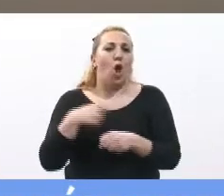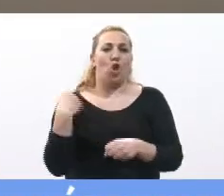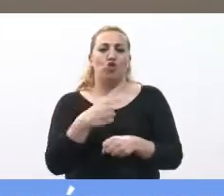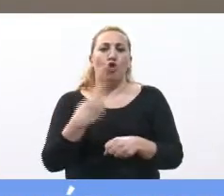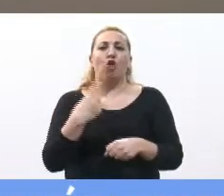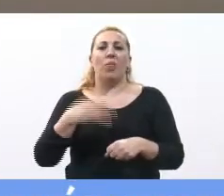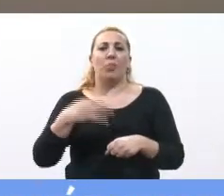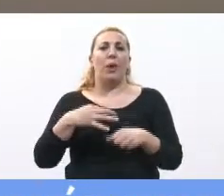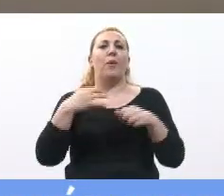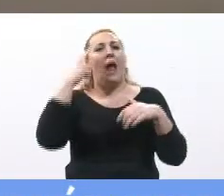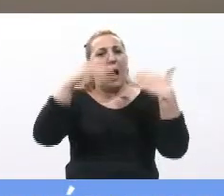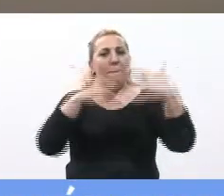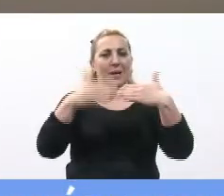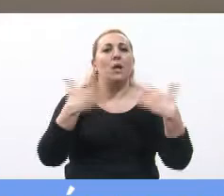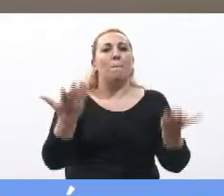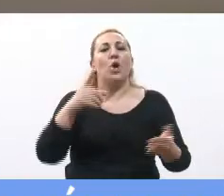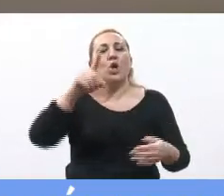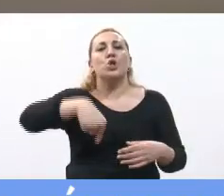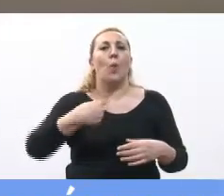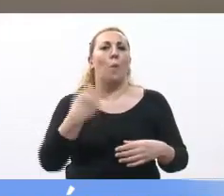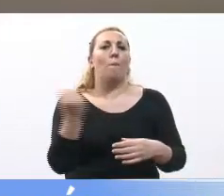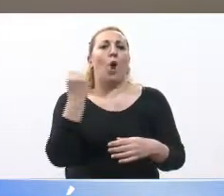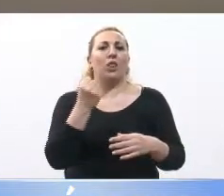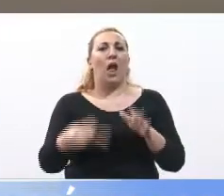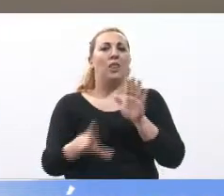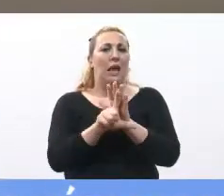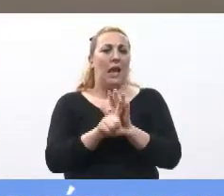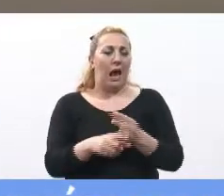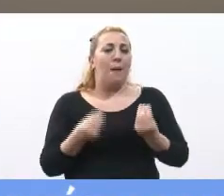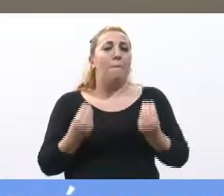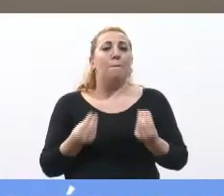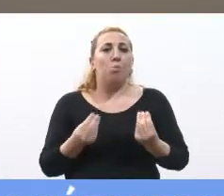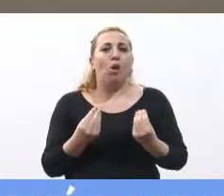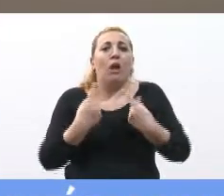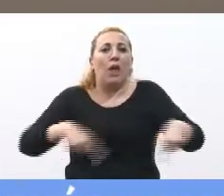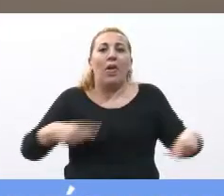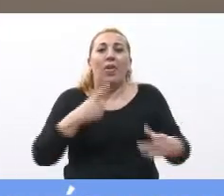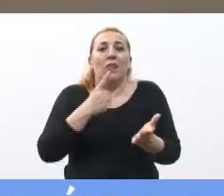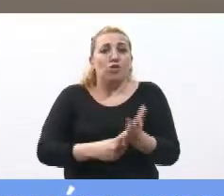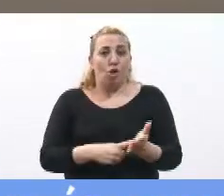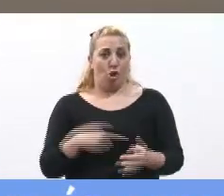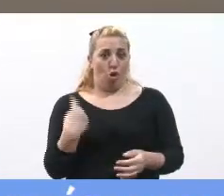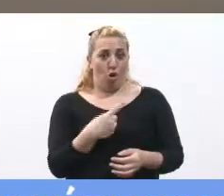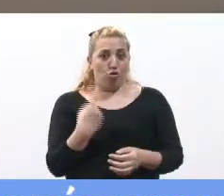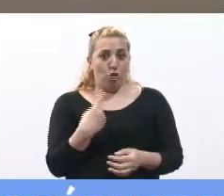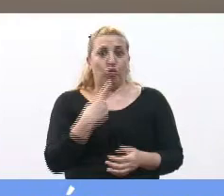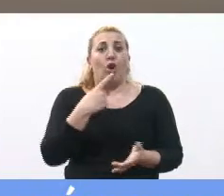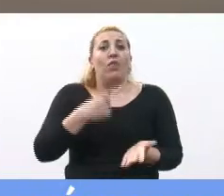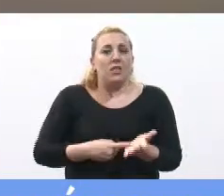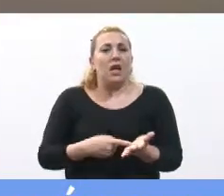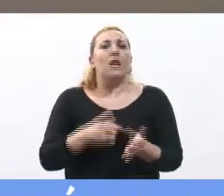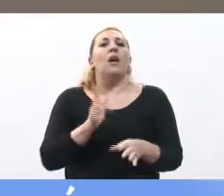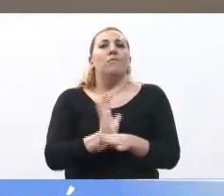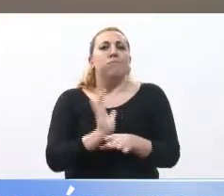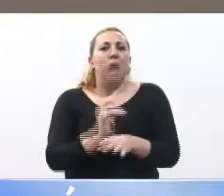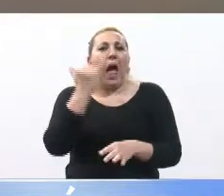allí viene la gran importancia que tiene esta ley, porque cada una de las decisiones que nosotros tomamos impactan